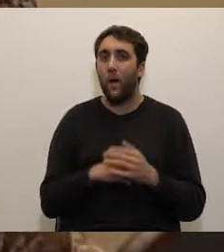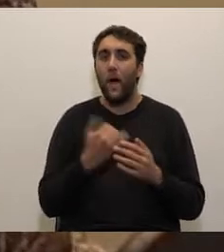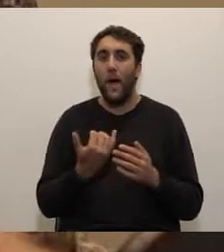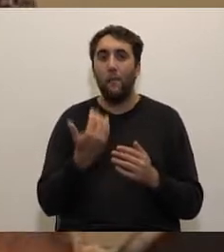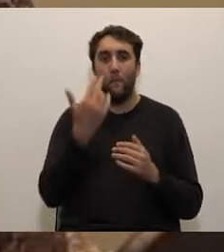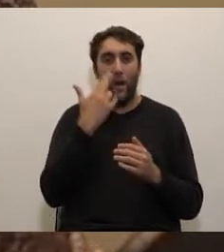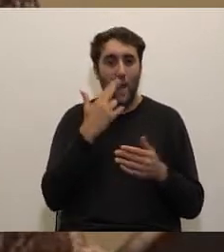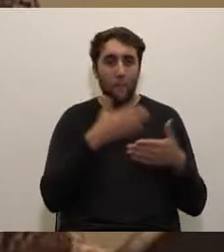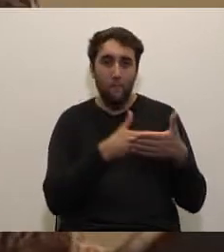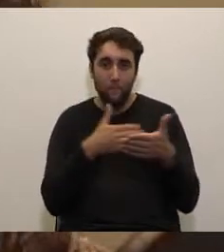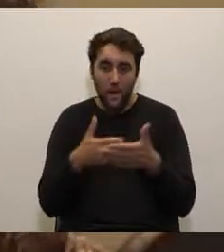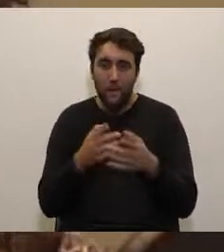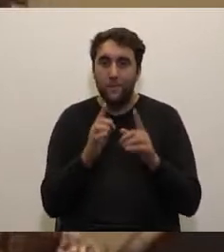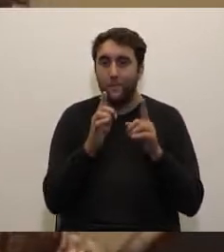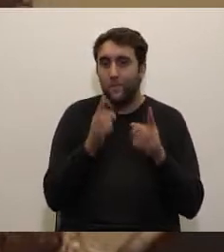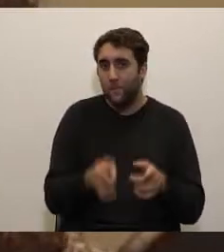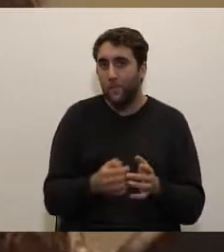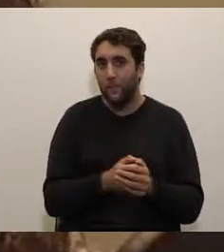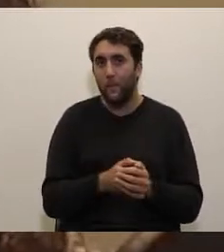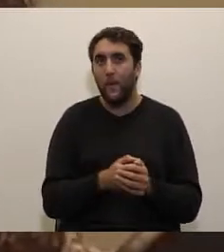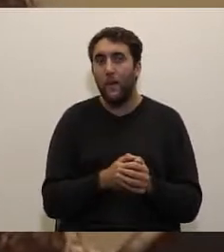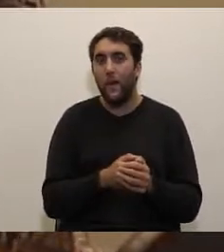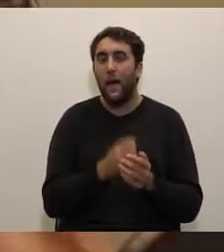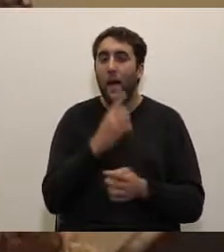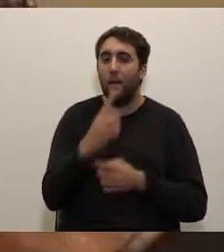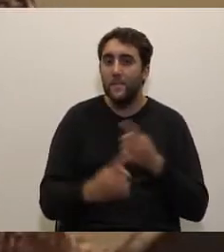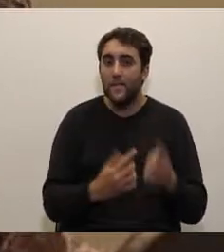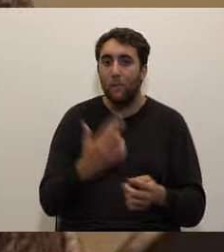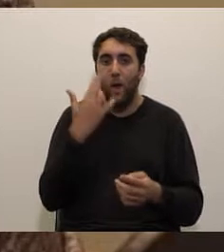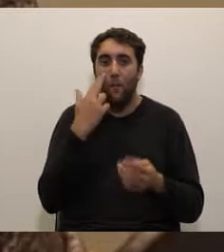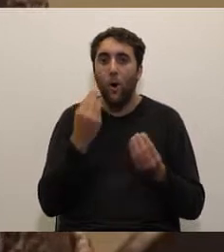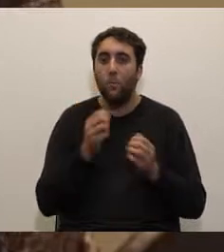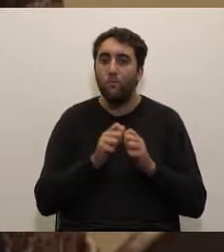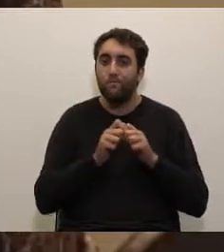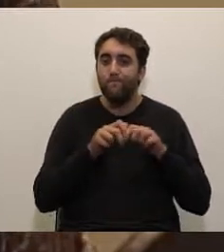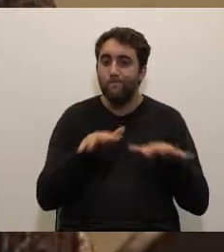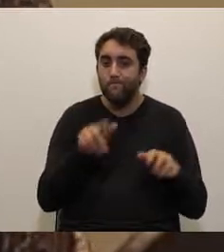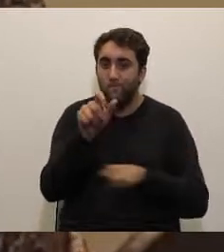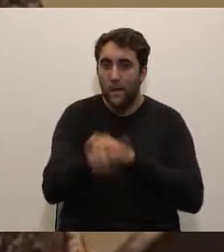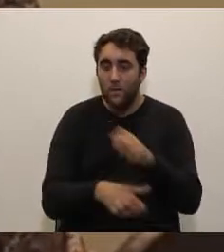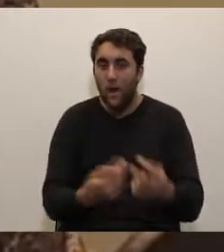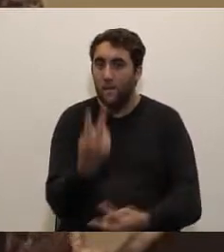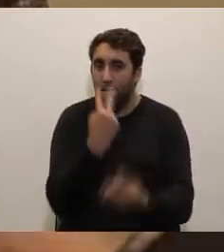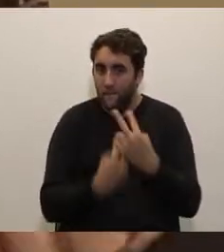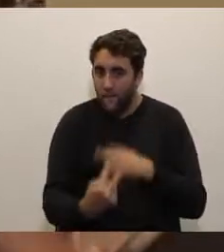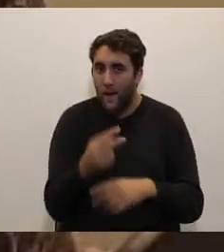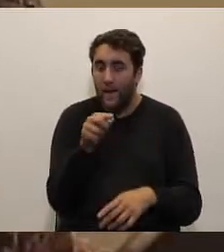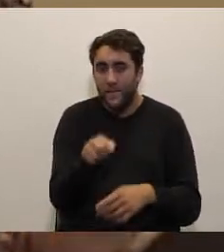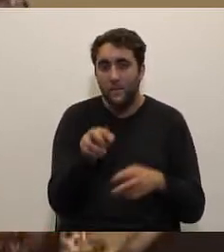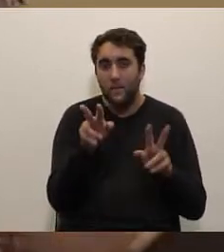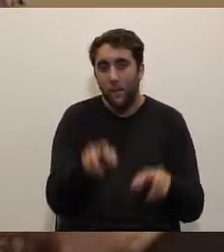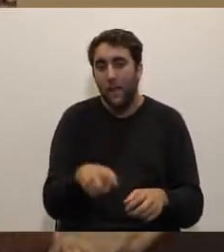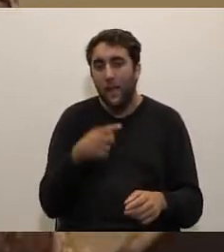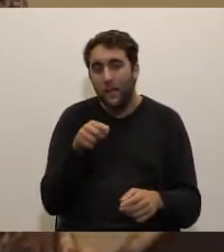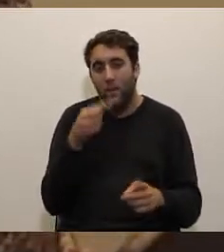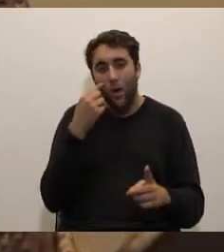limitaciones en los formatos, en las formas de llegar a las audiencias? Entonces, la idea era empezar